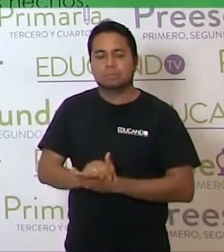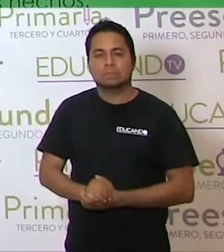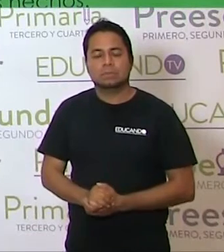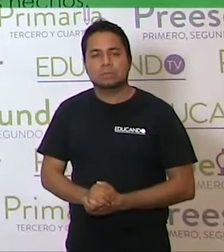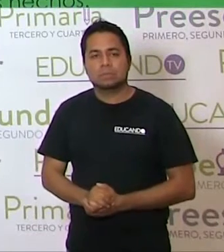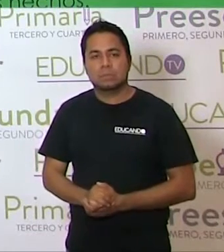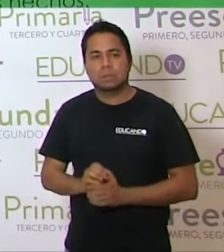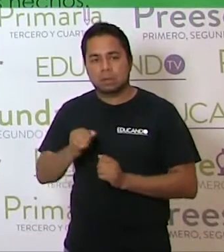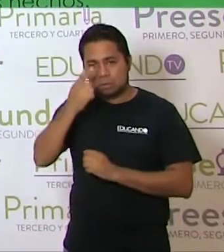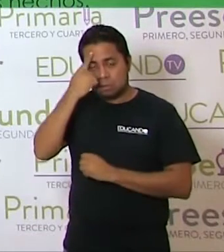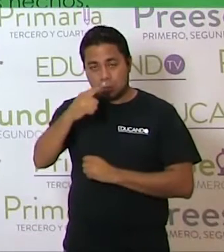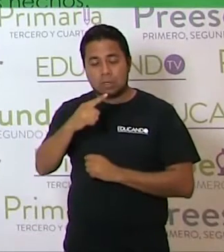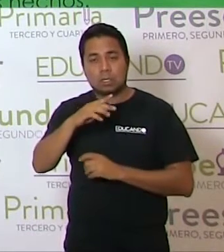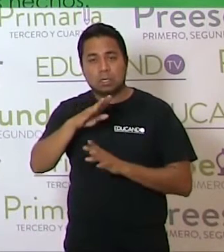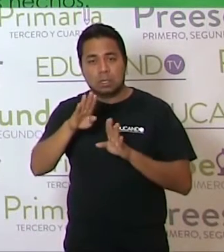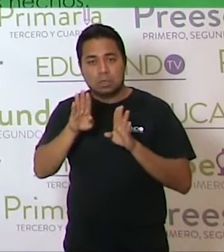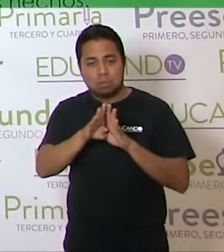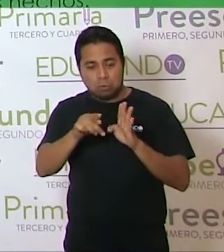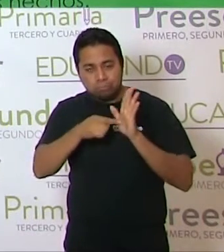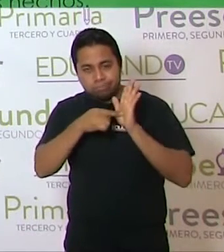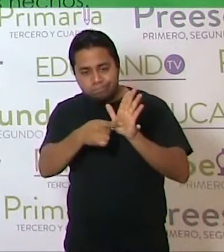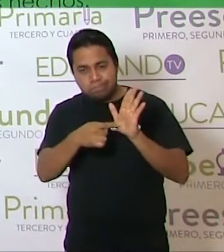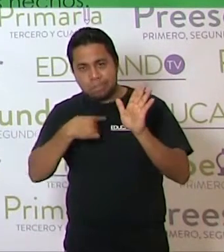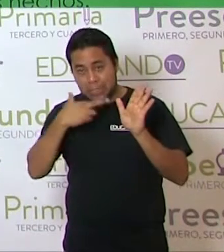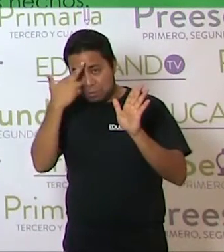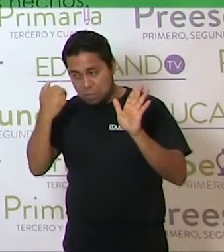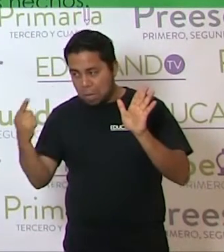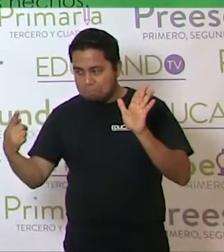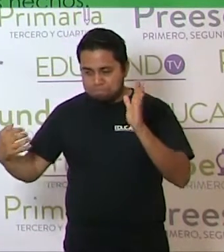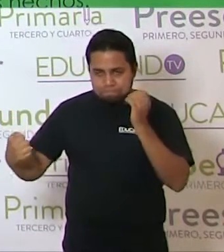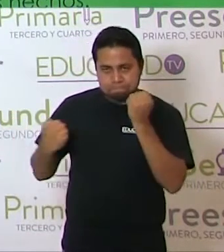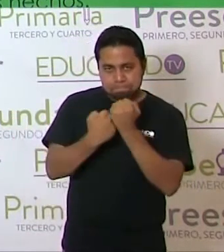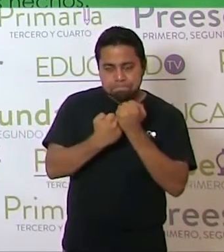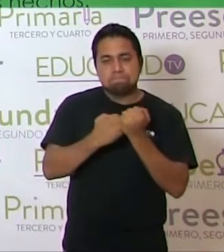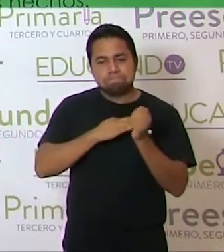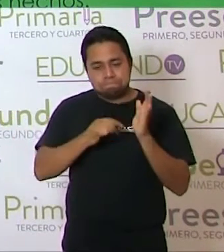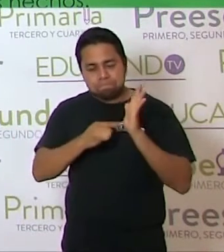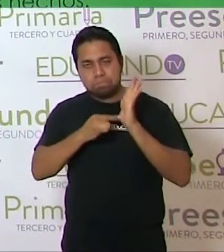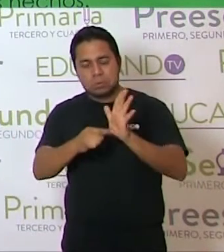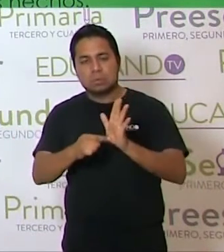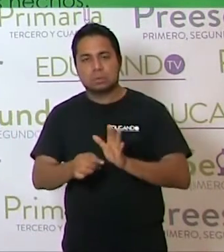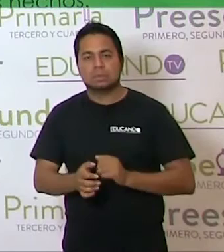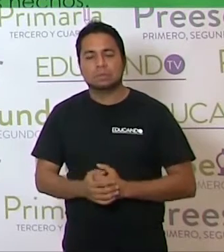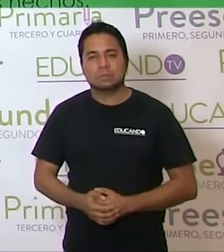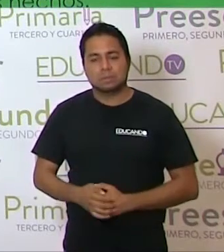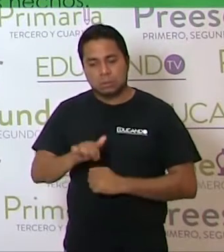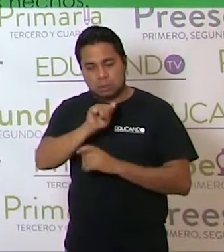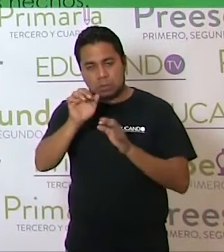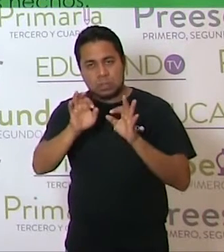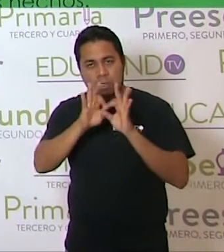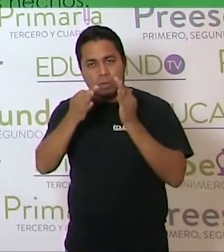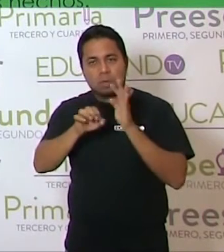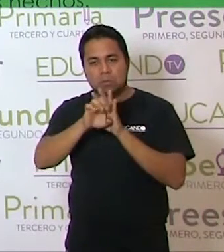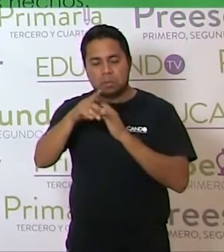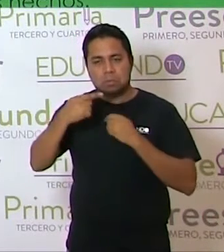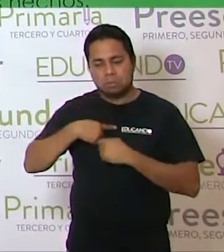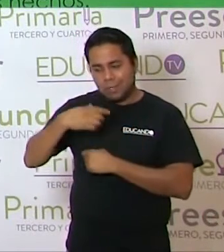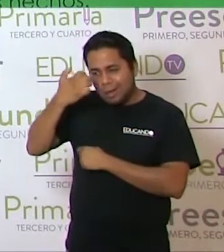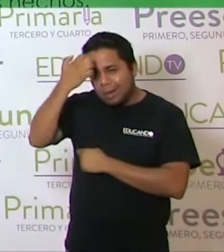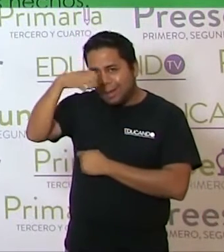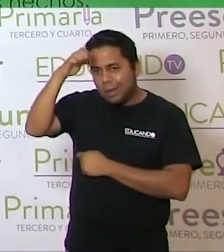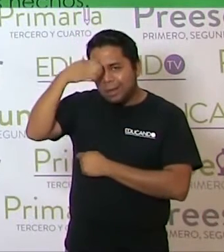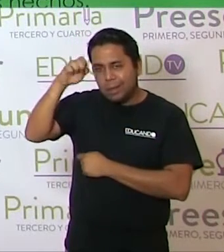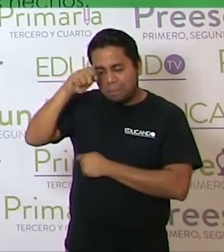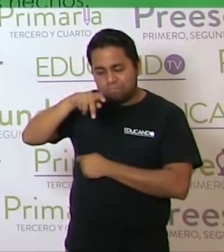o para poder sostener nuestro argumento otra forma es la experiencia personal